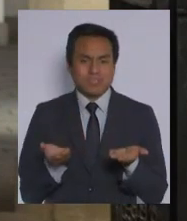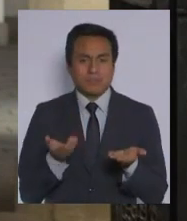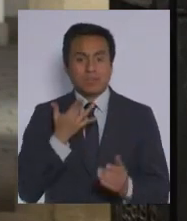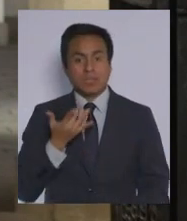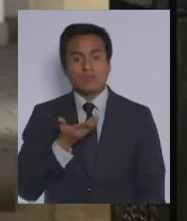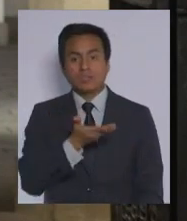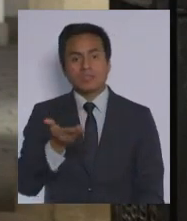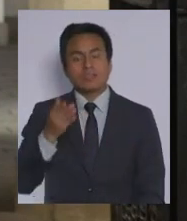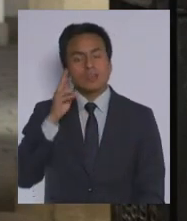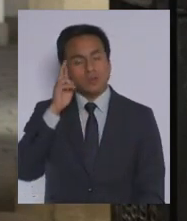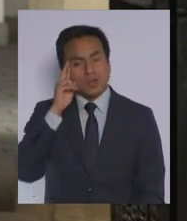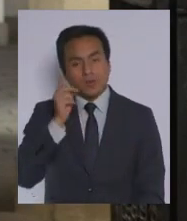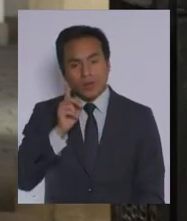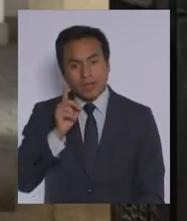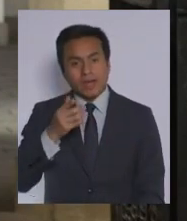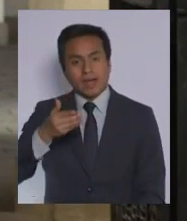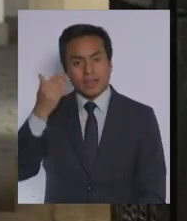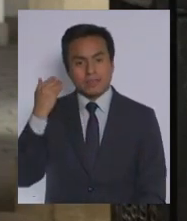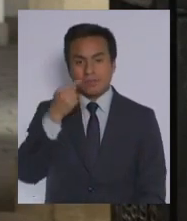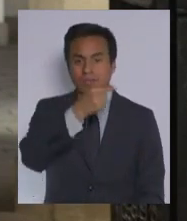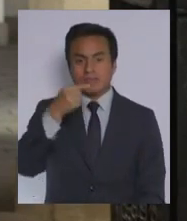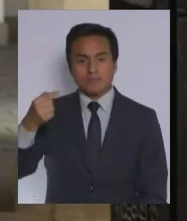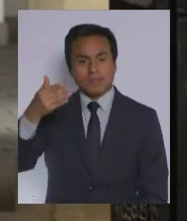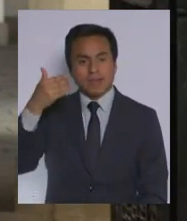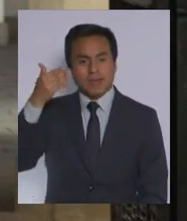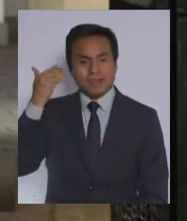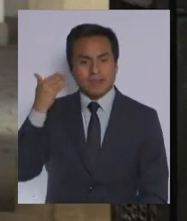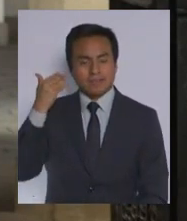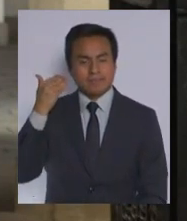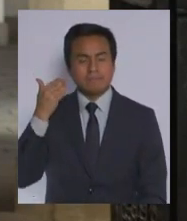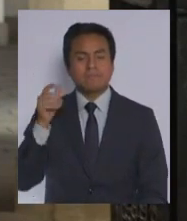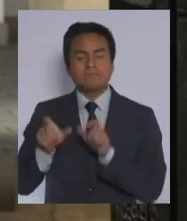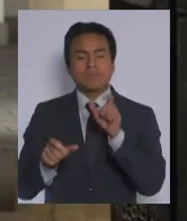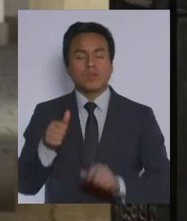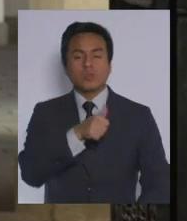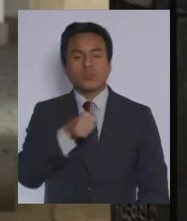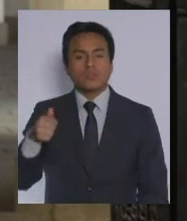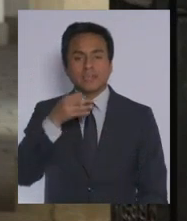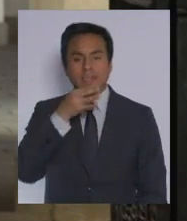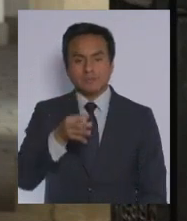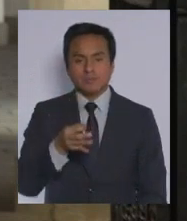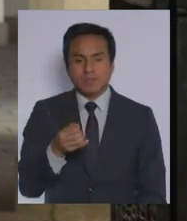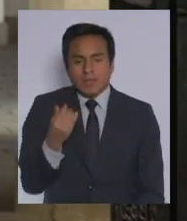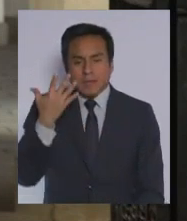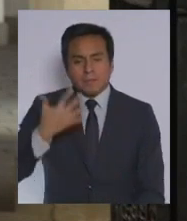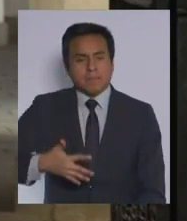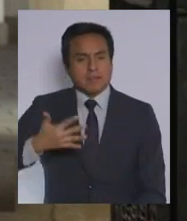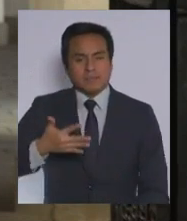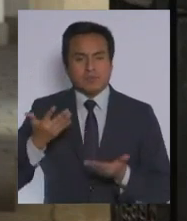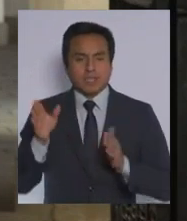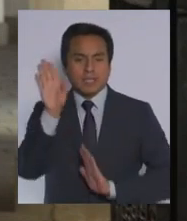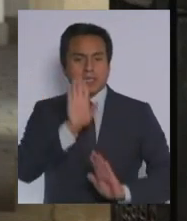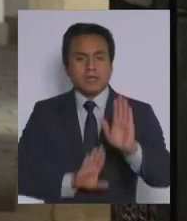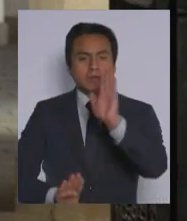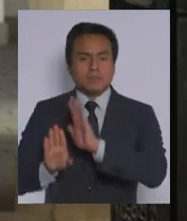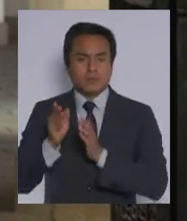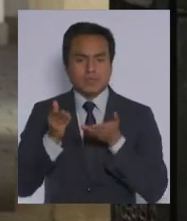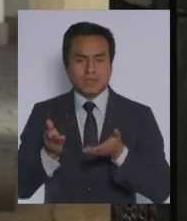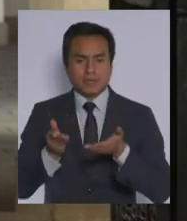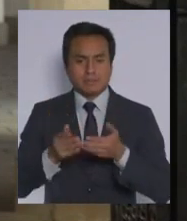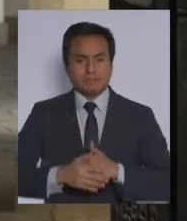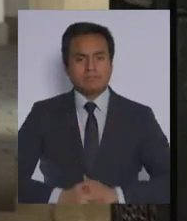si usted es más nos recuerdan hace unas semanas atrás todos dijimos que era lo más importante de proteger